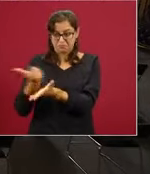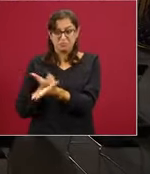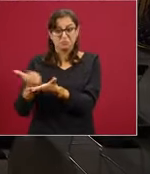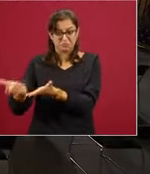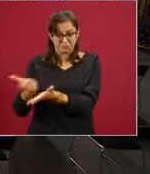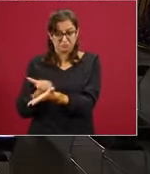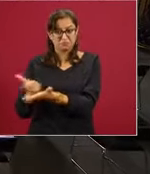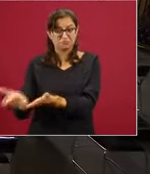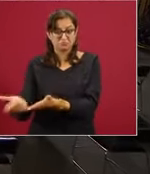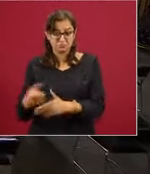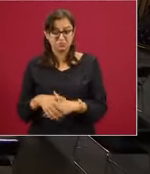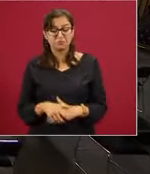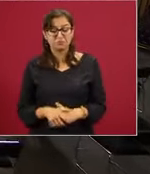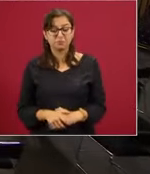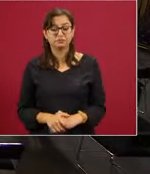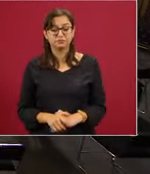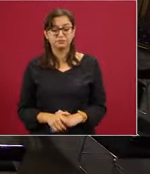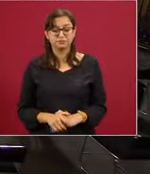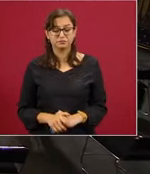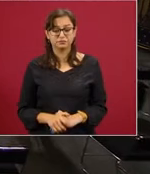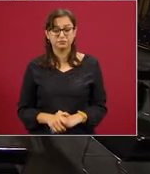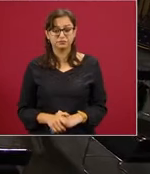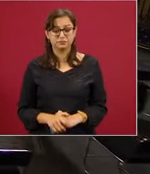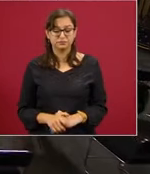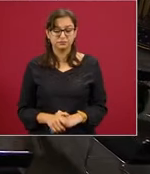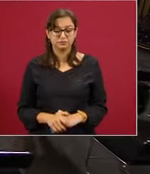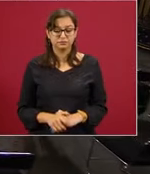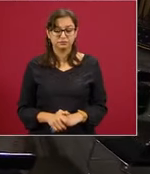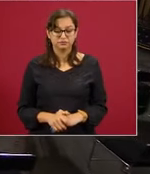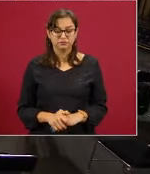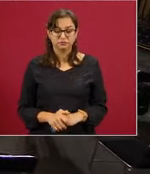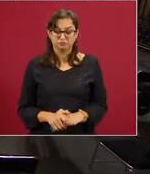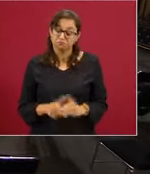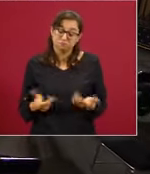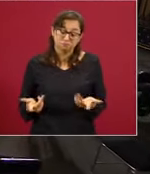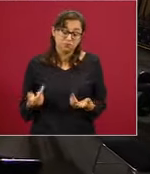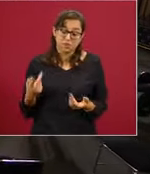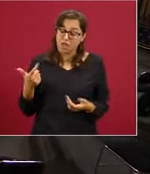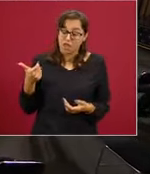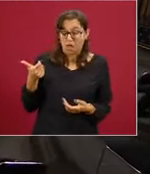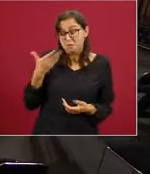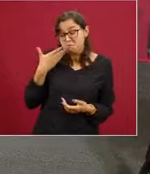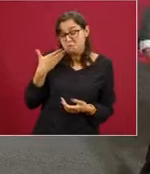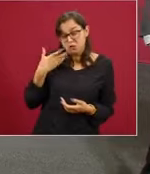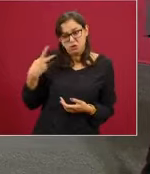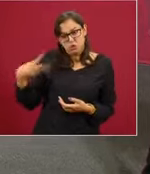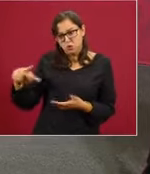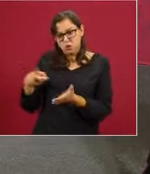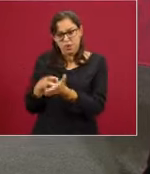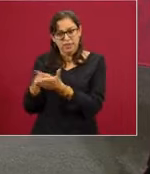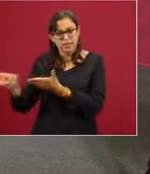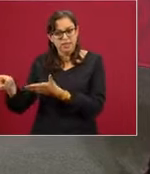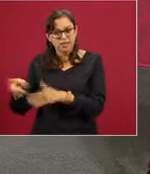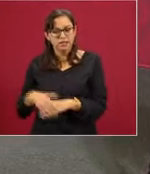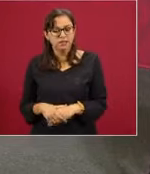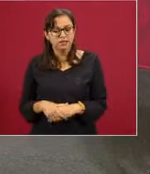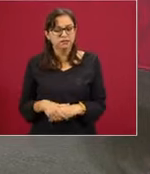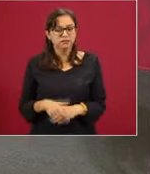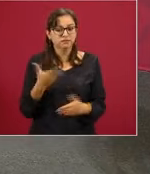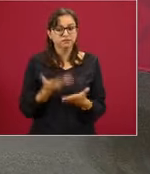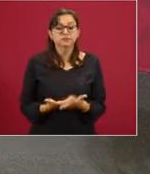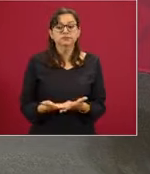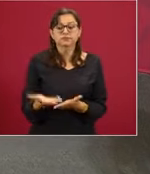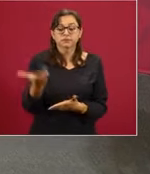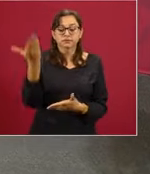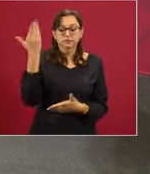eso es legítimo. A nosotros cuando nos robaron la presidencia